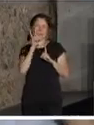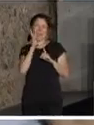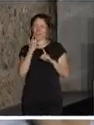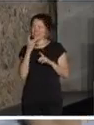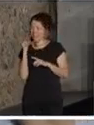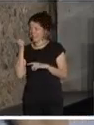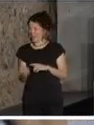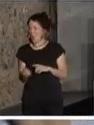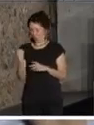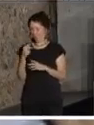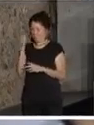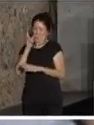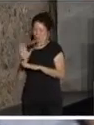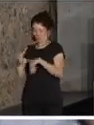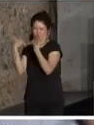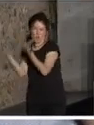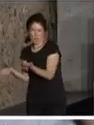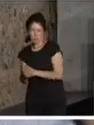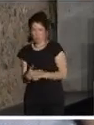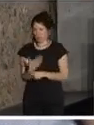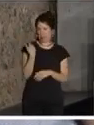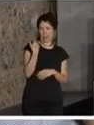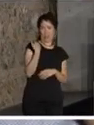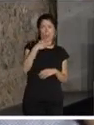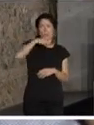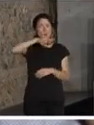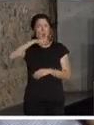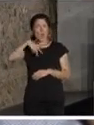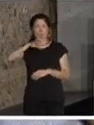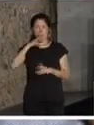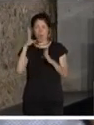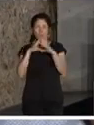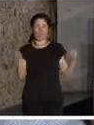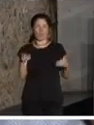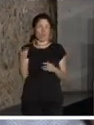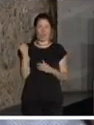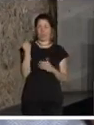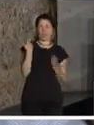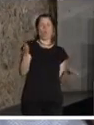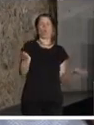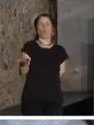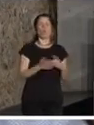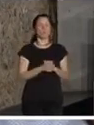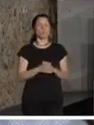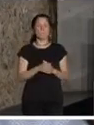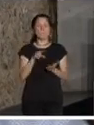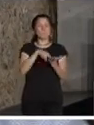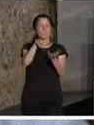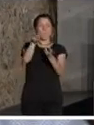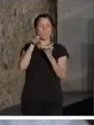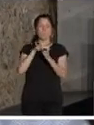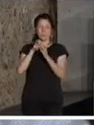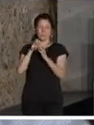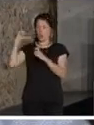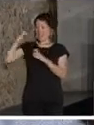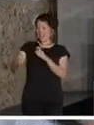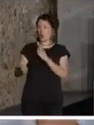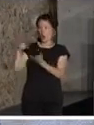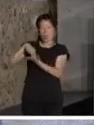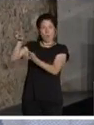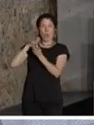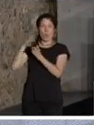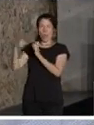hemos visto hace poquito lo que hacía Moreno Bonilla en Andalucía que era quitar impuestos a las grandes fortunas